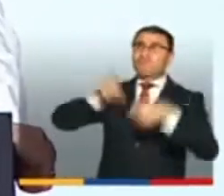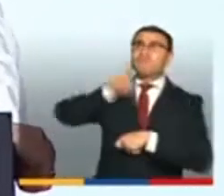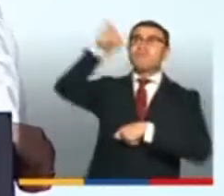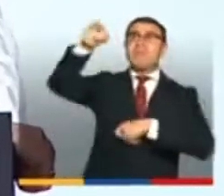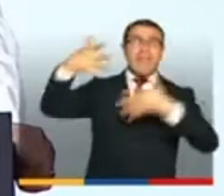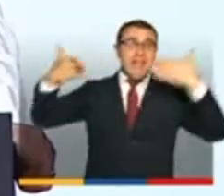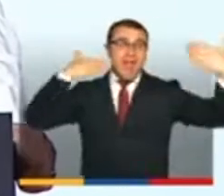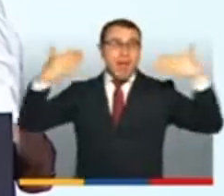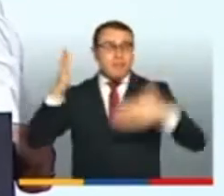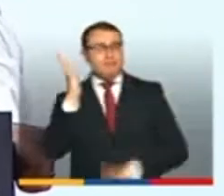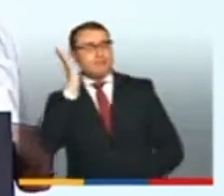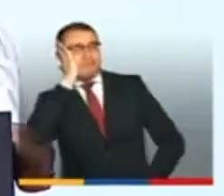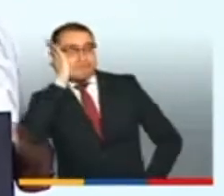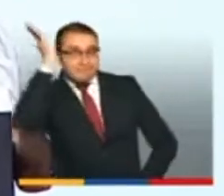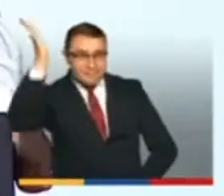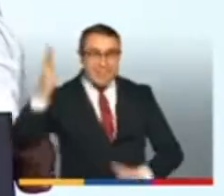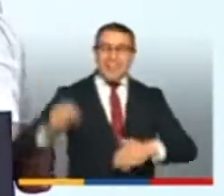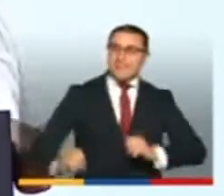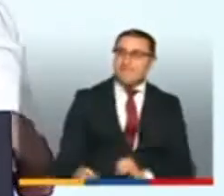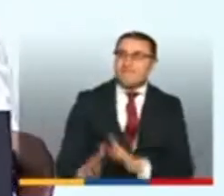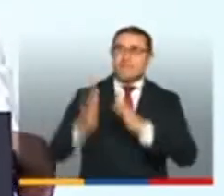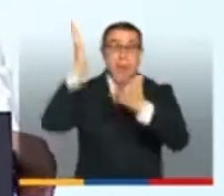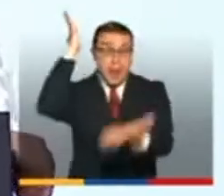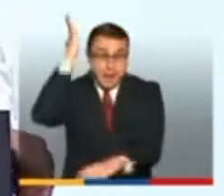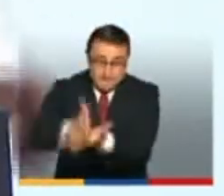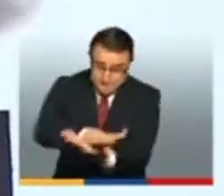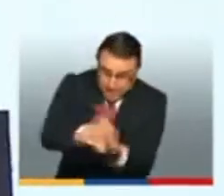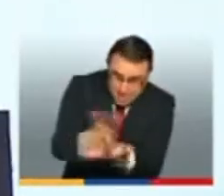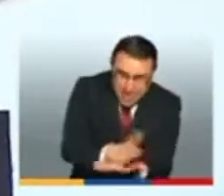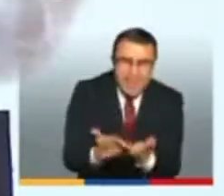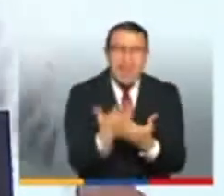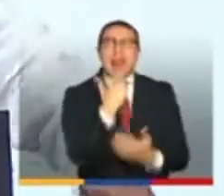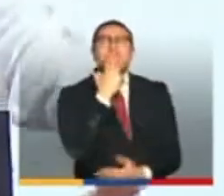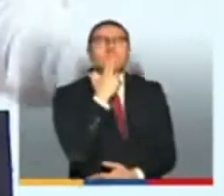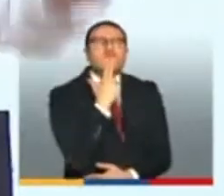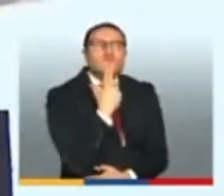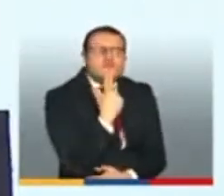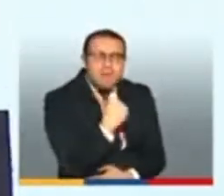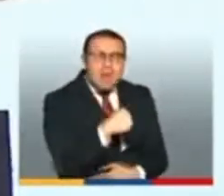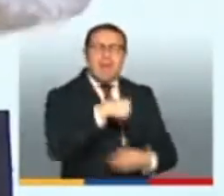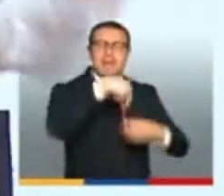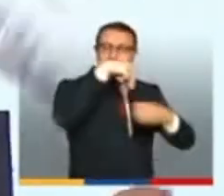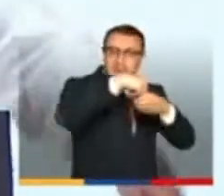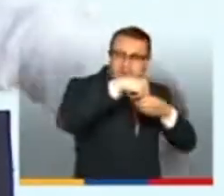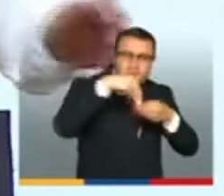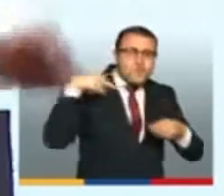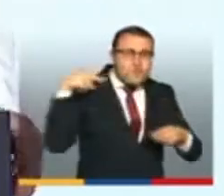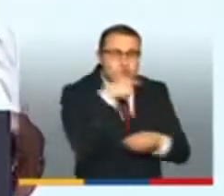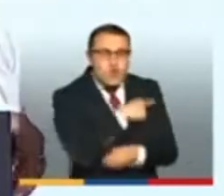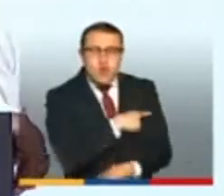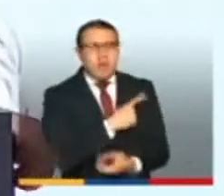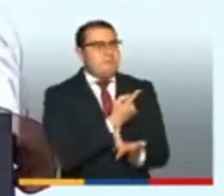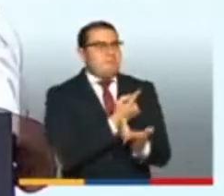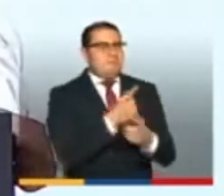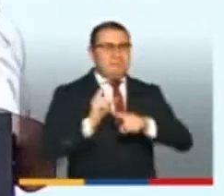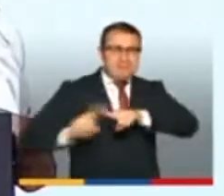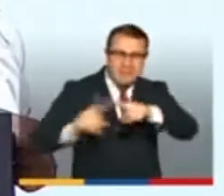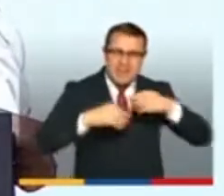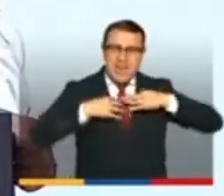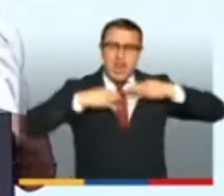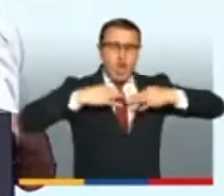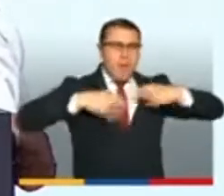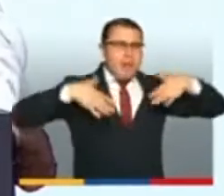esa panela y esa guayaba y ese bocadillo y esas confecciones y esos camisas y pantalones